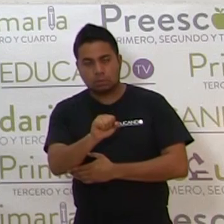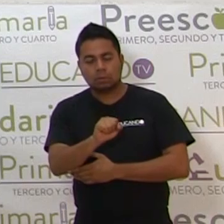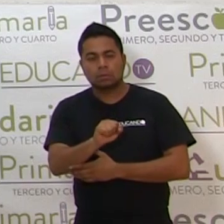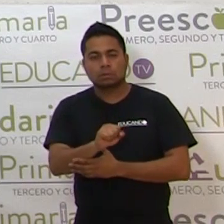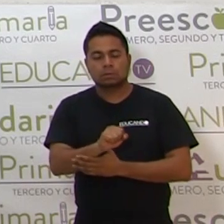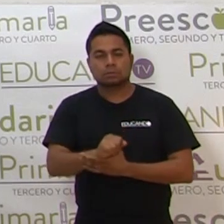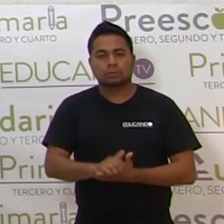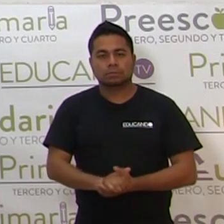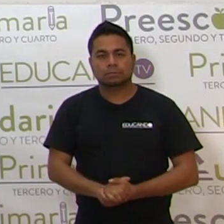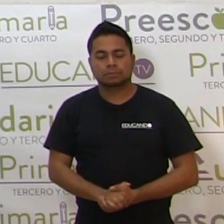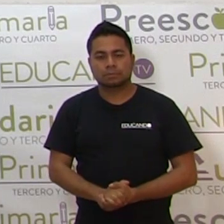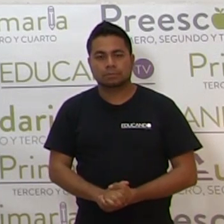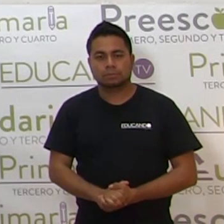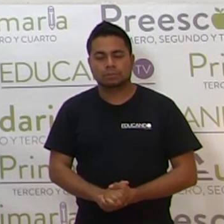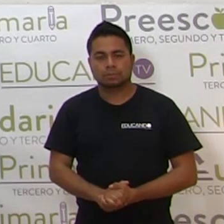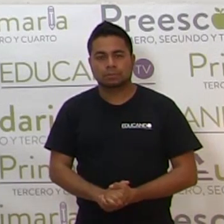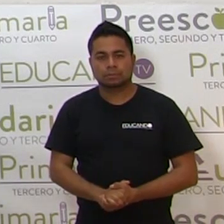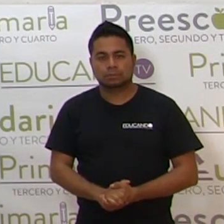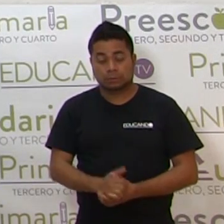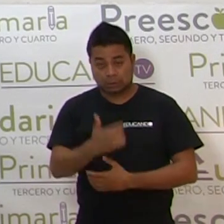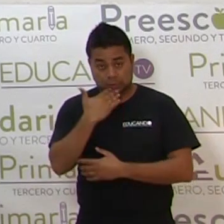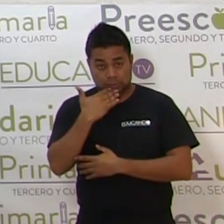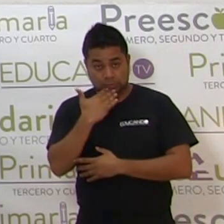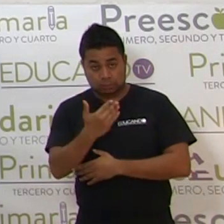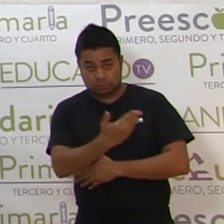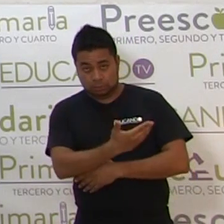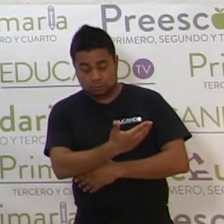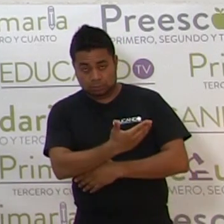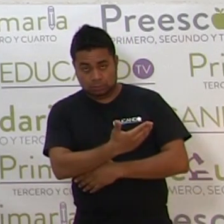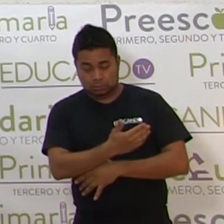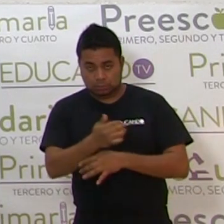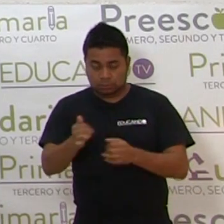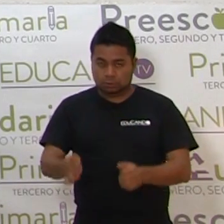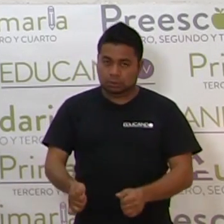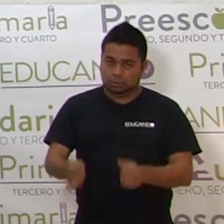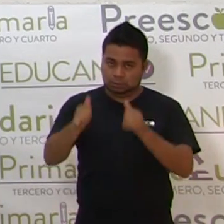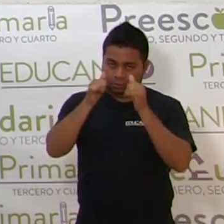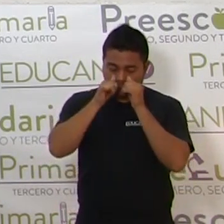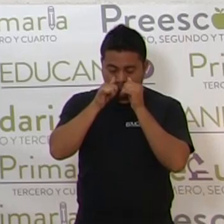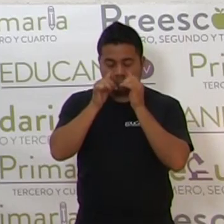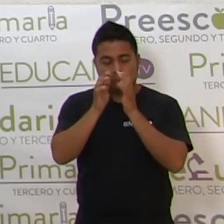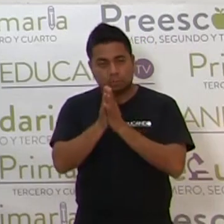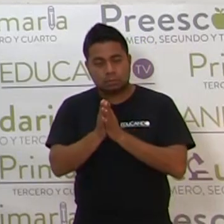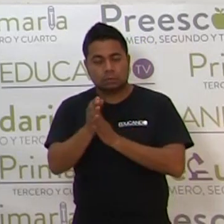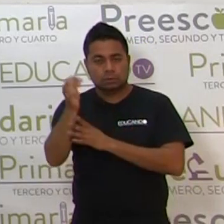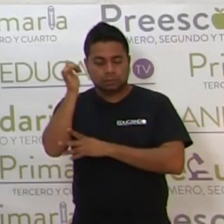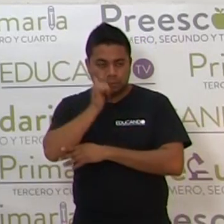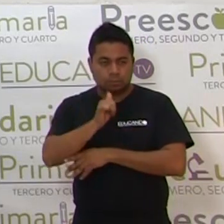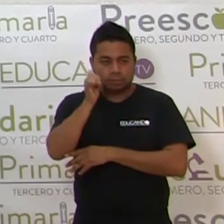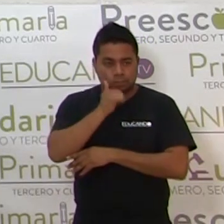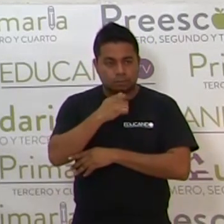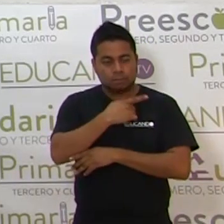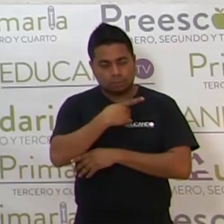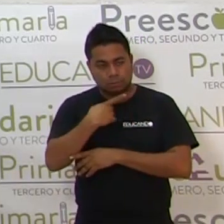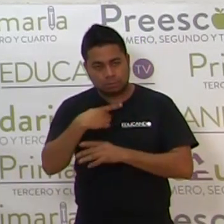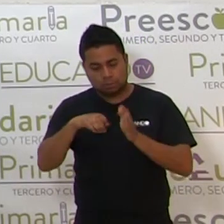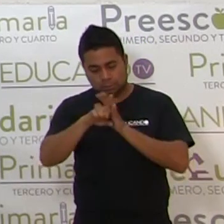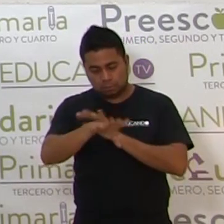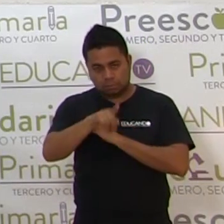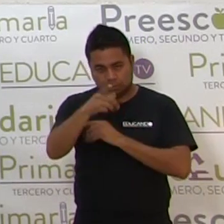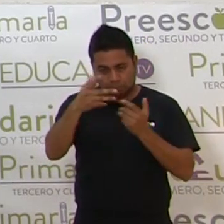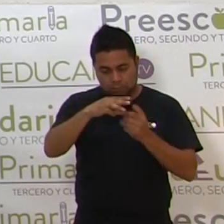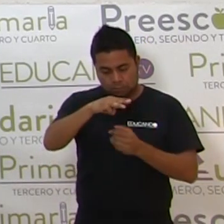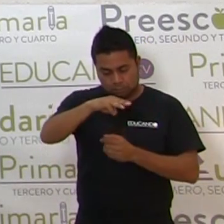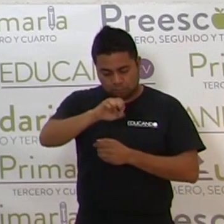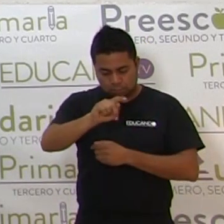¿sí? ¿Está bien? Mucha atención, ¿eh? Siempre tenemos, cuando hagamos la métrica y